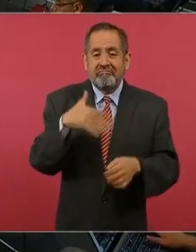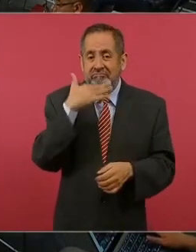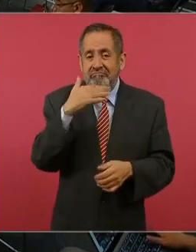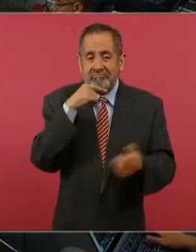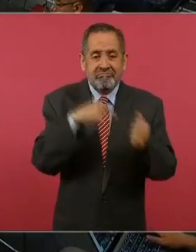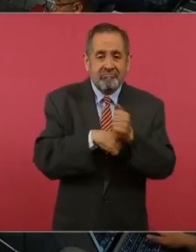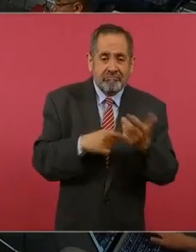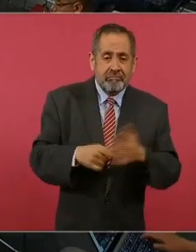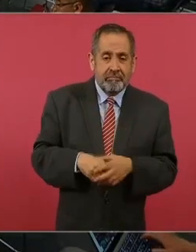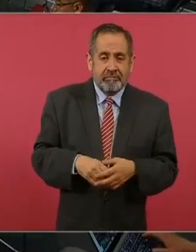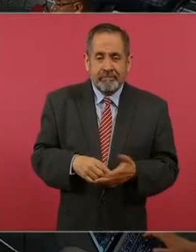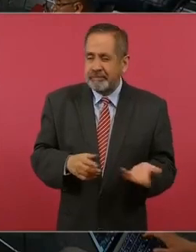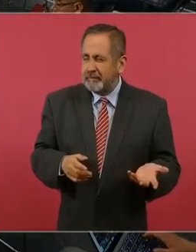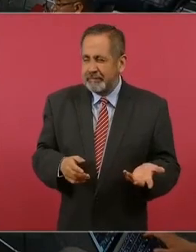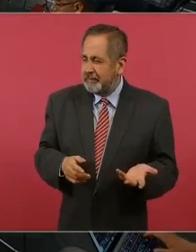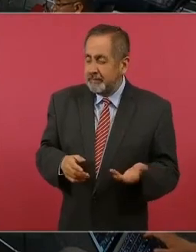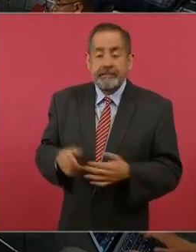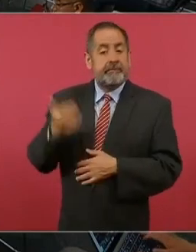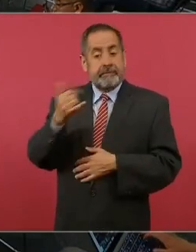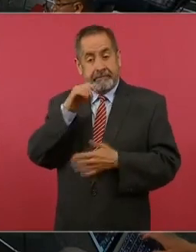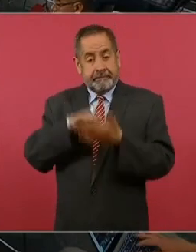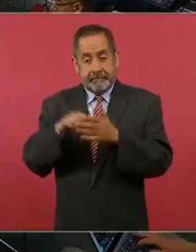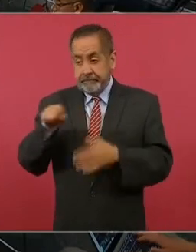compraban cerros,